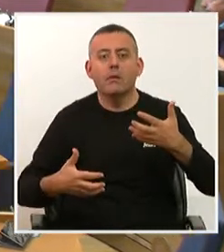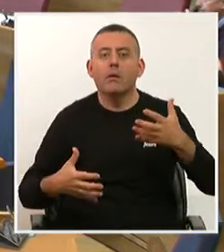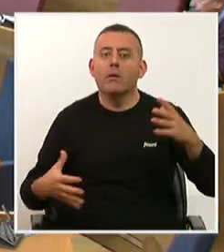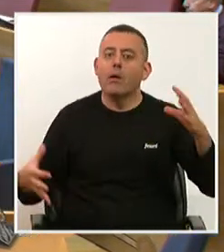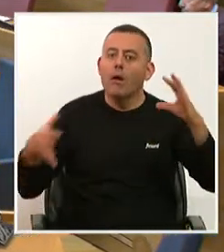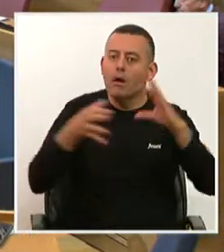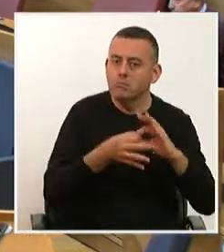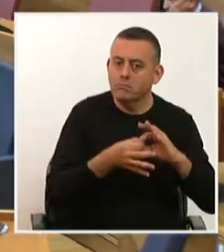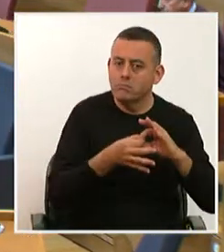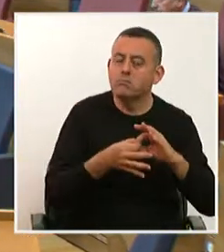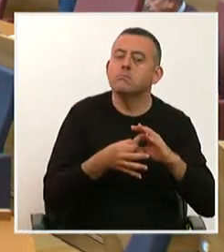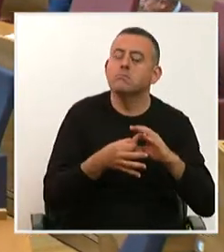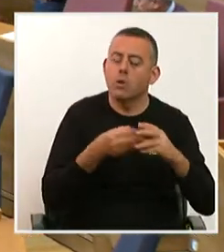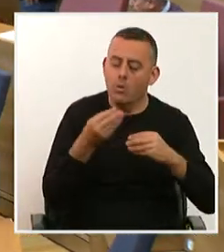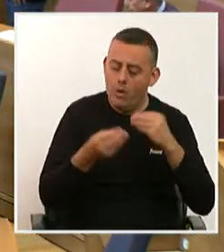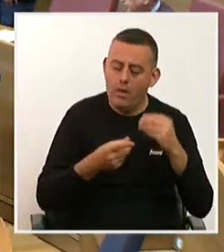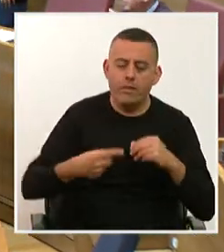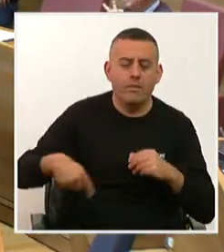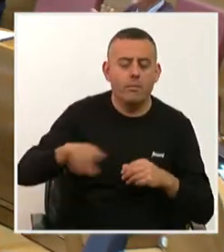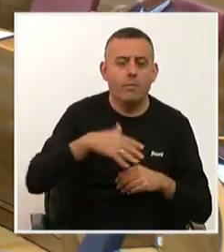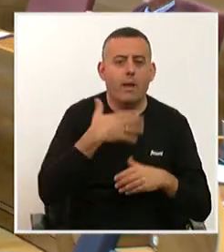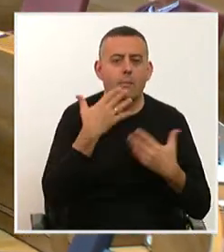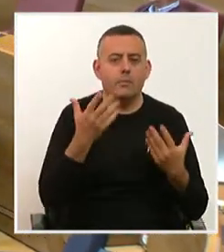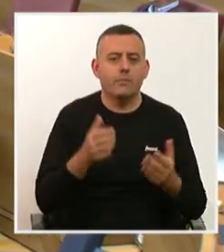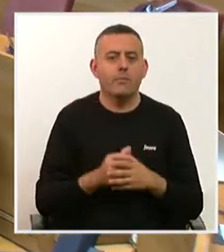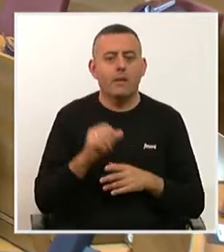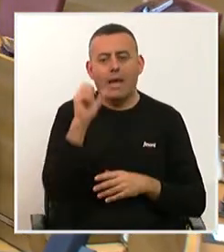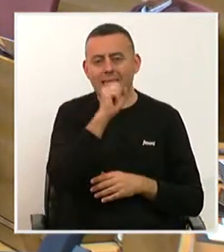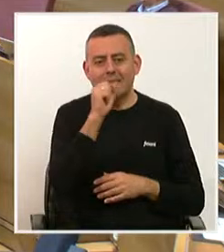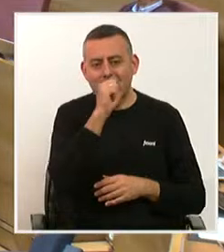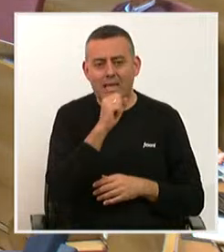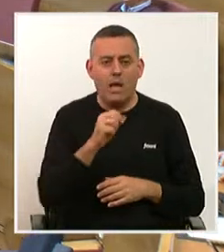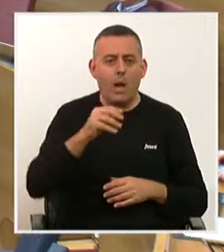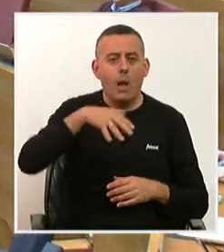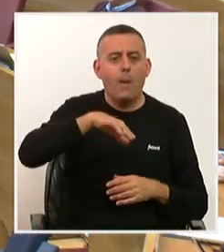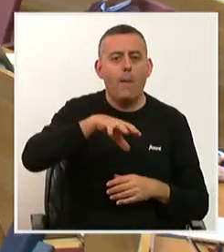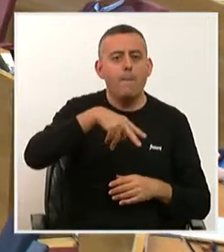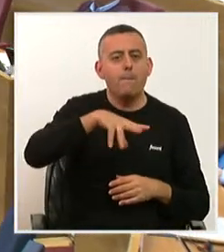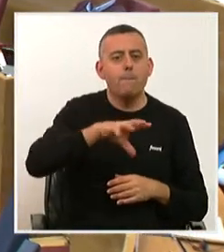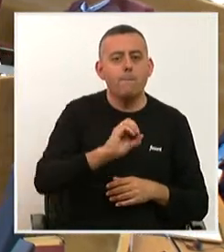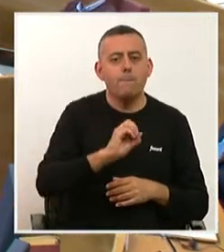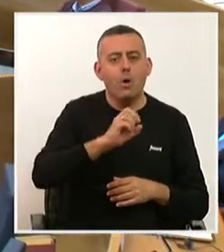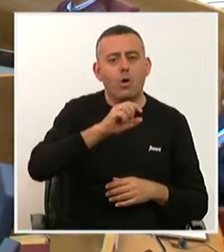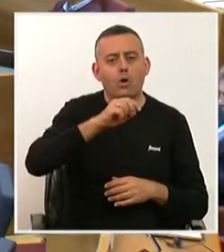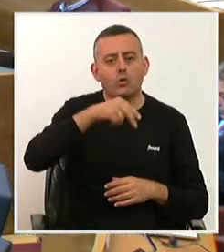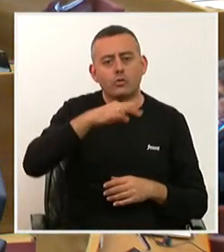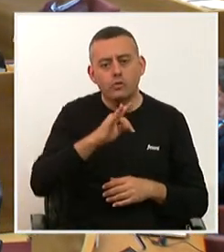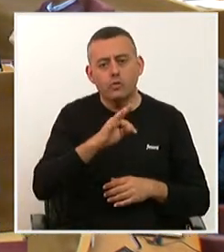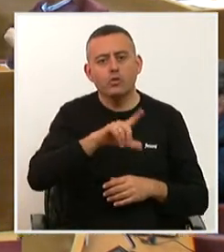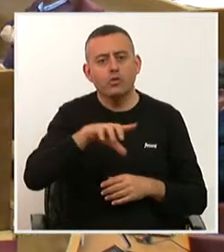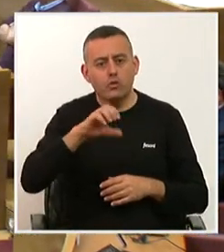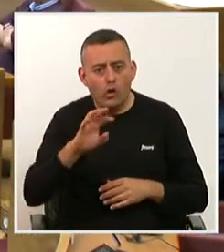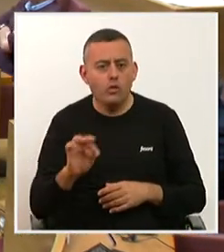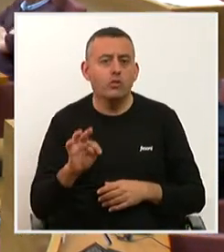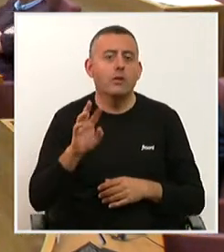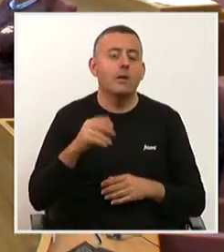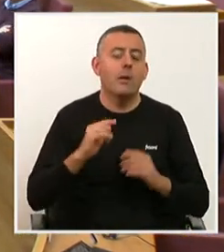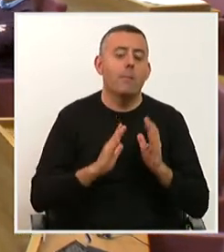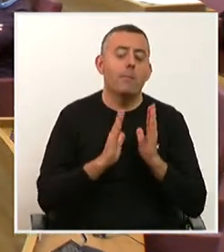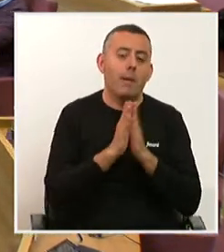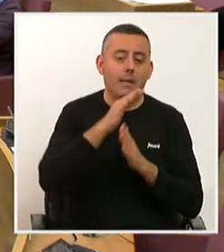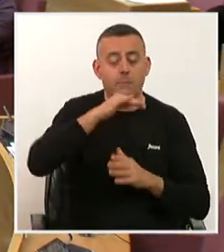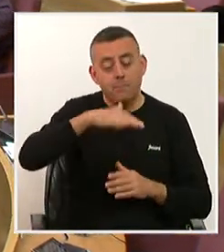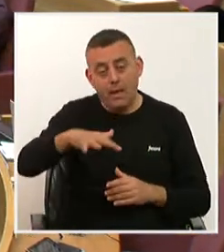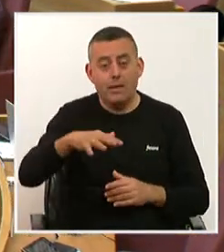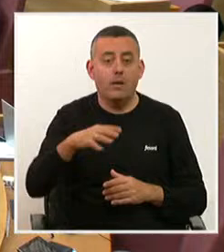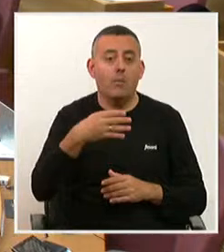enc graci con lov de monor con María arnal con paos con María del mar bonet con sa sar con